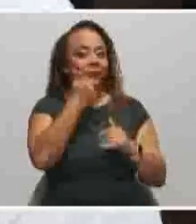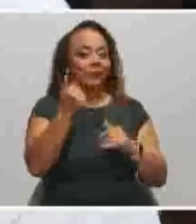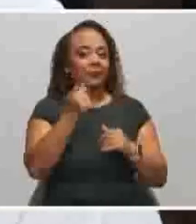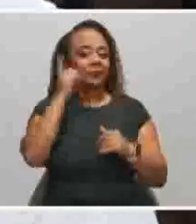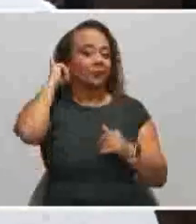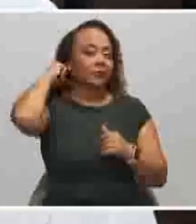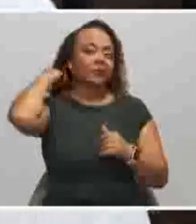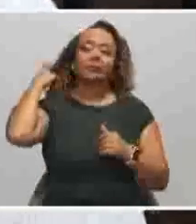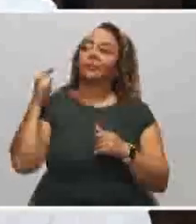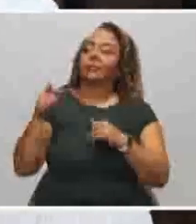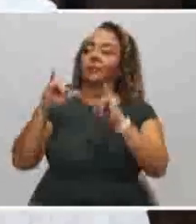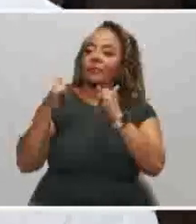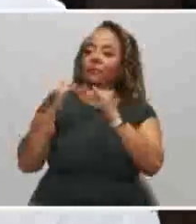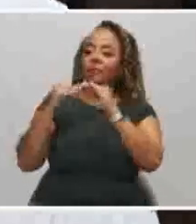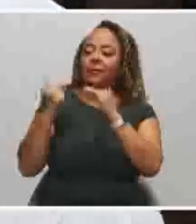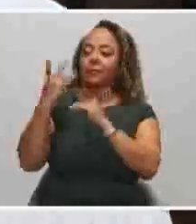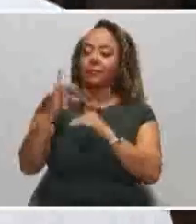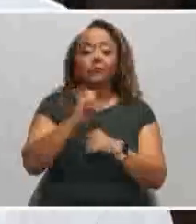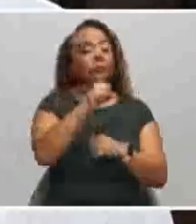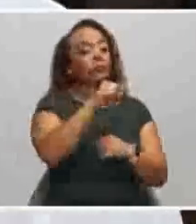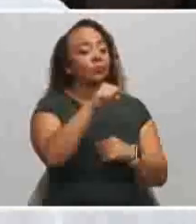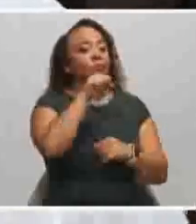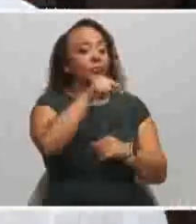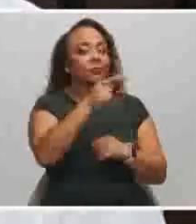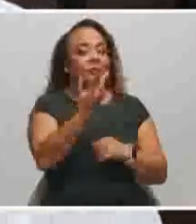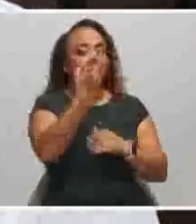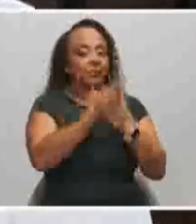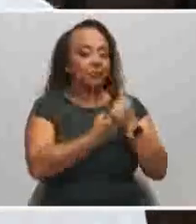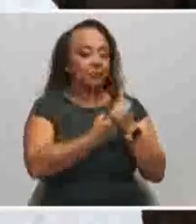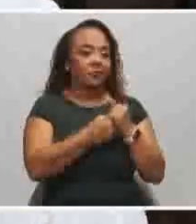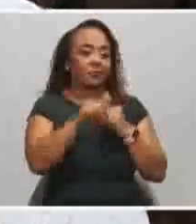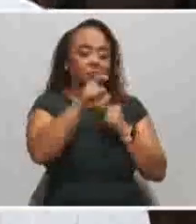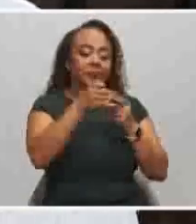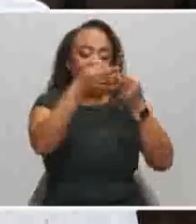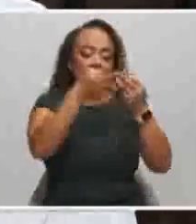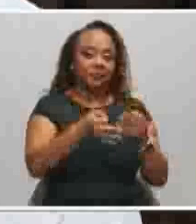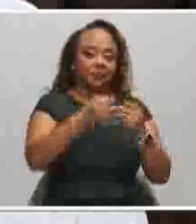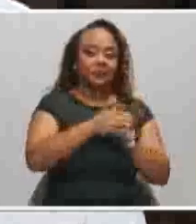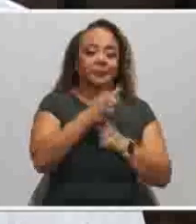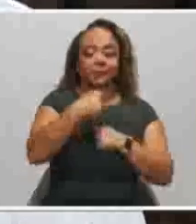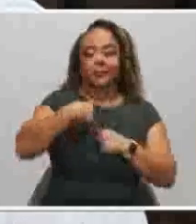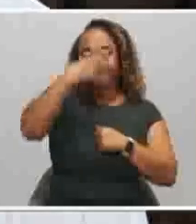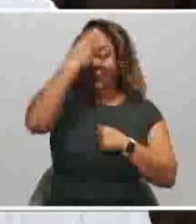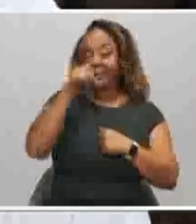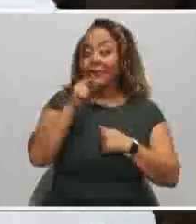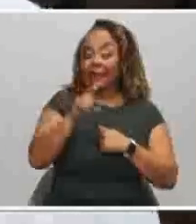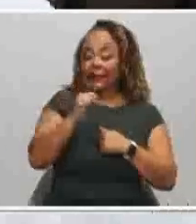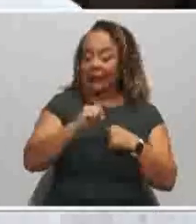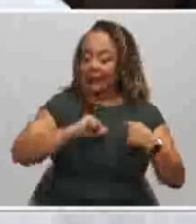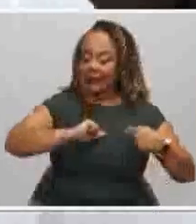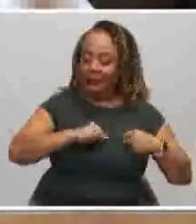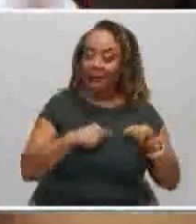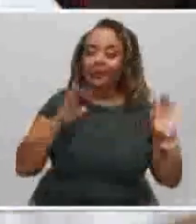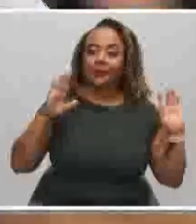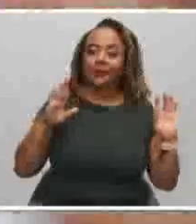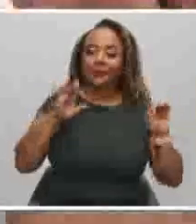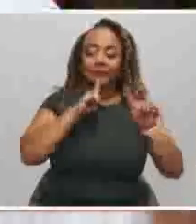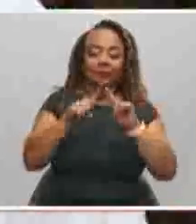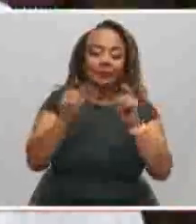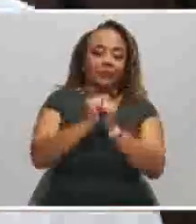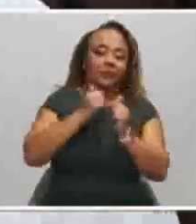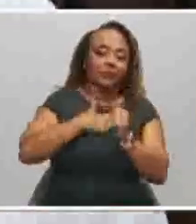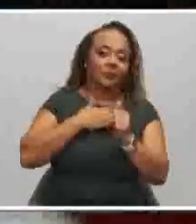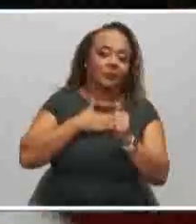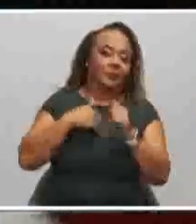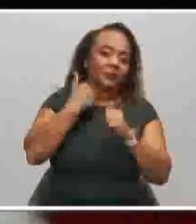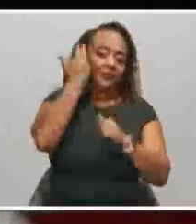¿Fue la selección sub-17, me contó? Sí, estuvo seleccionado en ambas, al final tuvo que decidirse y yo creo que ahí sí se le dio un poco más, pero conmigo la decisión mía fue